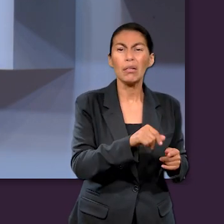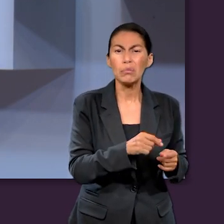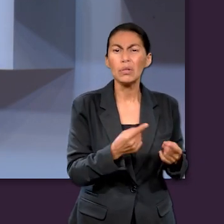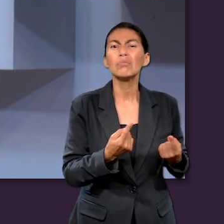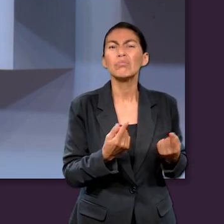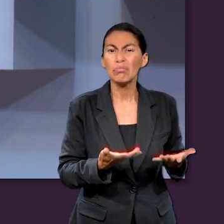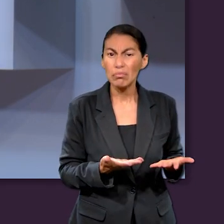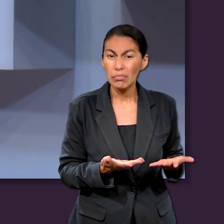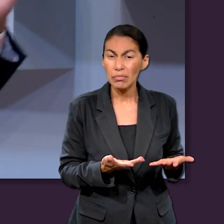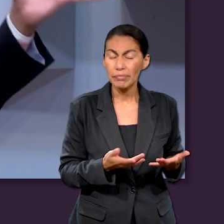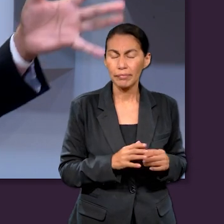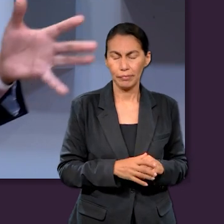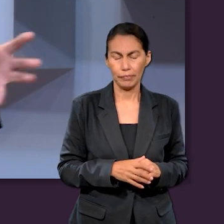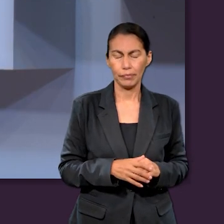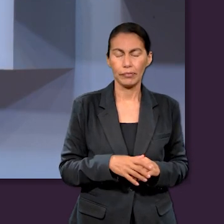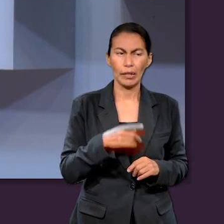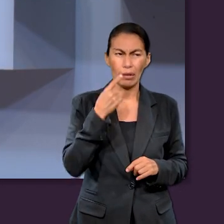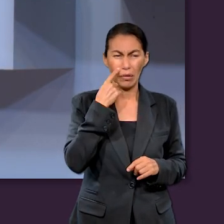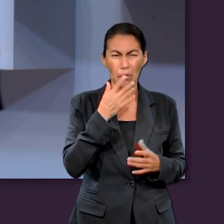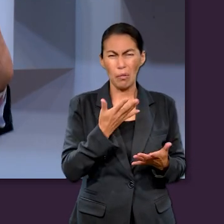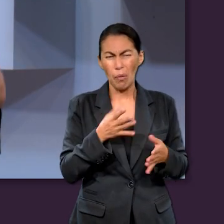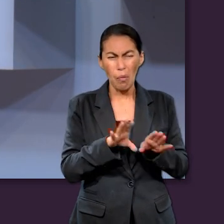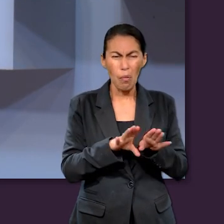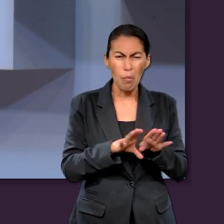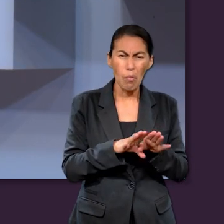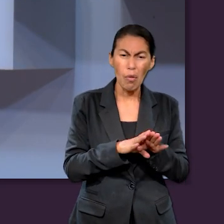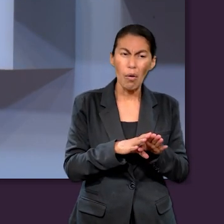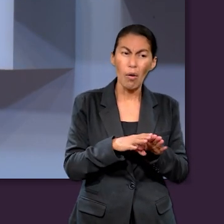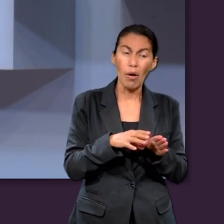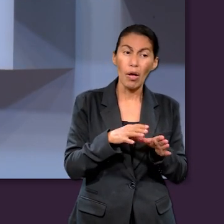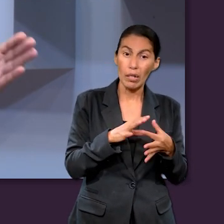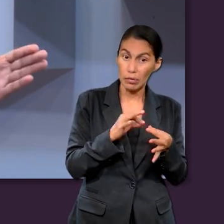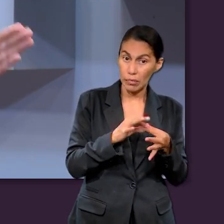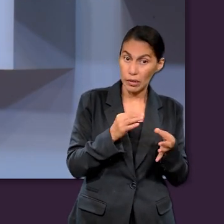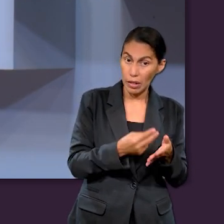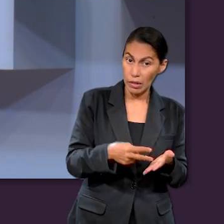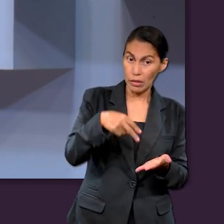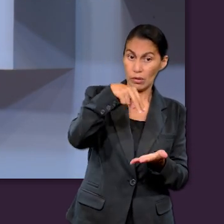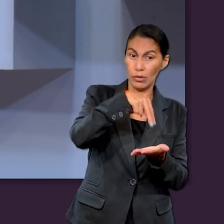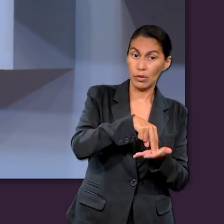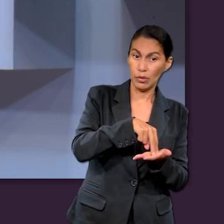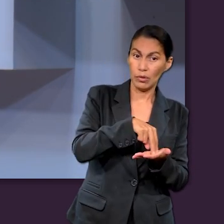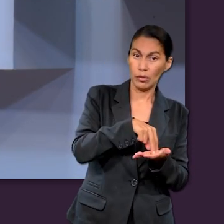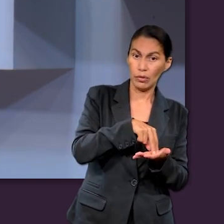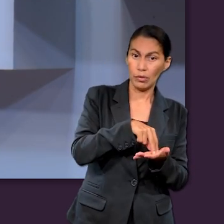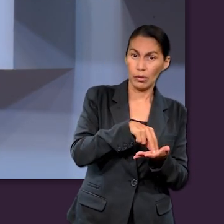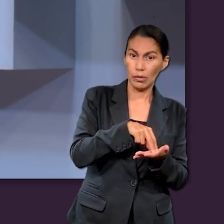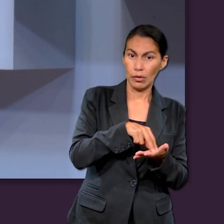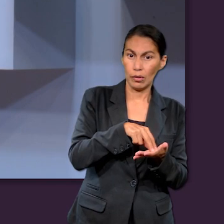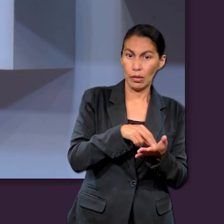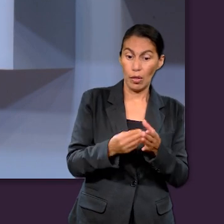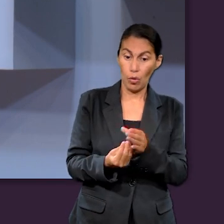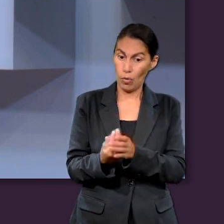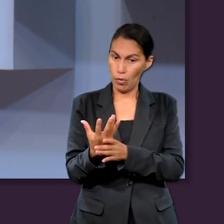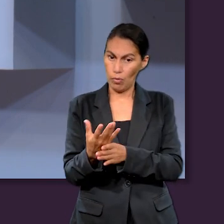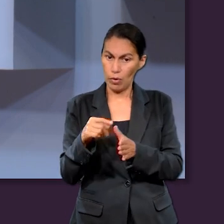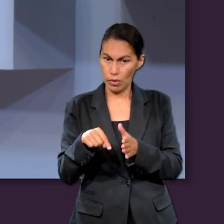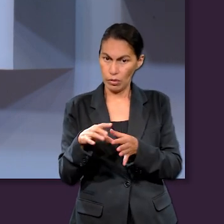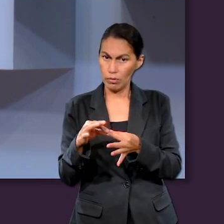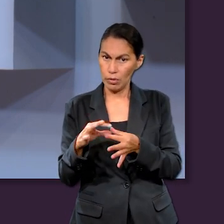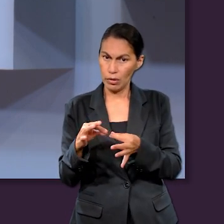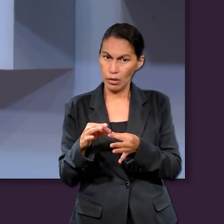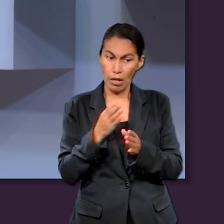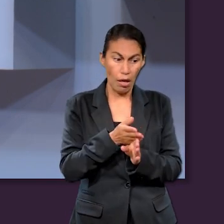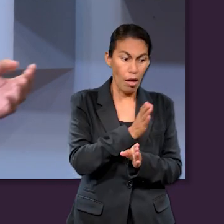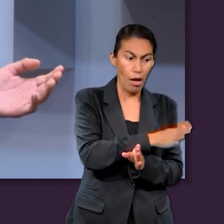atención que mucho de lo que habla de la resurrección y del estado de la muerte está en el Nuevo Testamento. Sin embargo, en el Antiguo